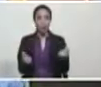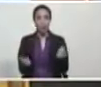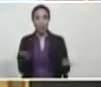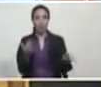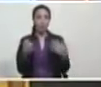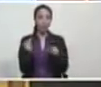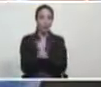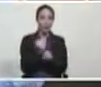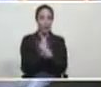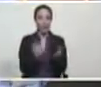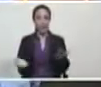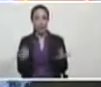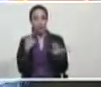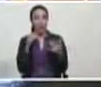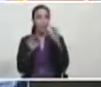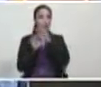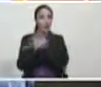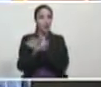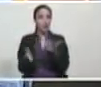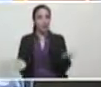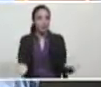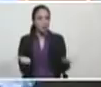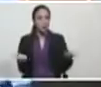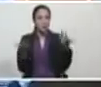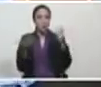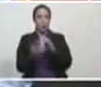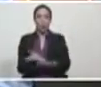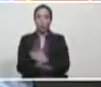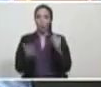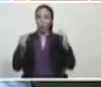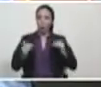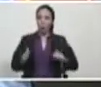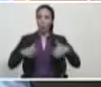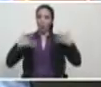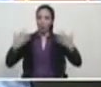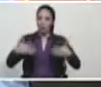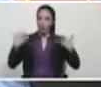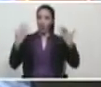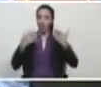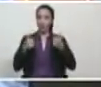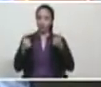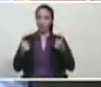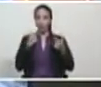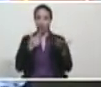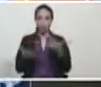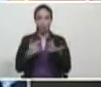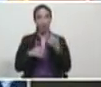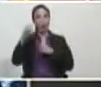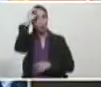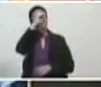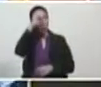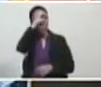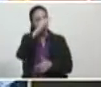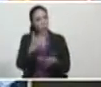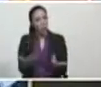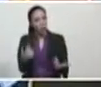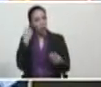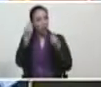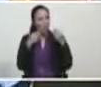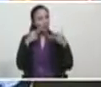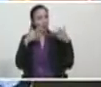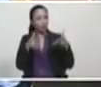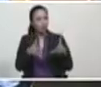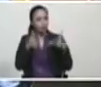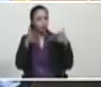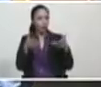la estabilidad del país, por la felicidad, por el crecimiento económico, me diera también sus orientaciones, sus recomendaciones